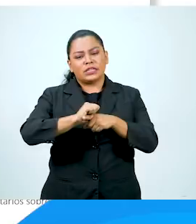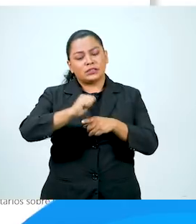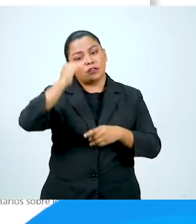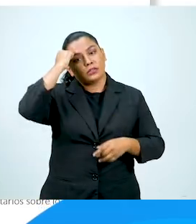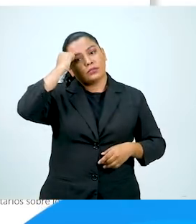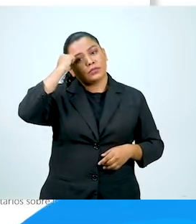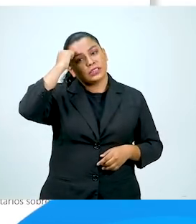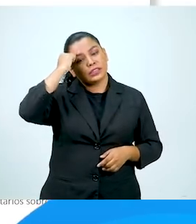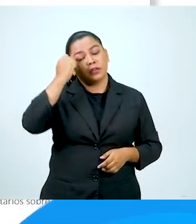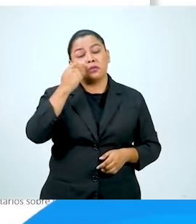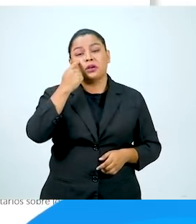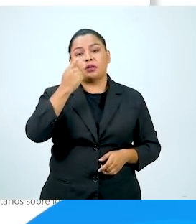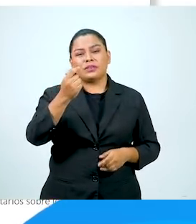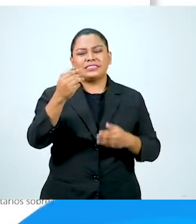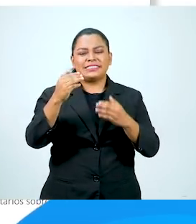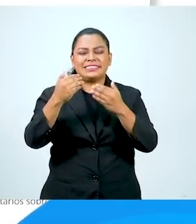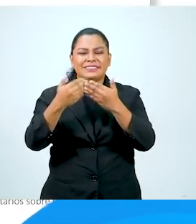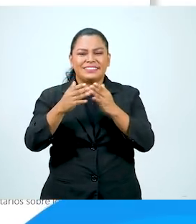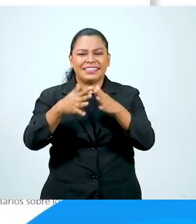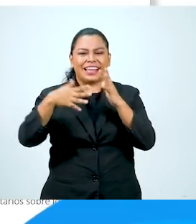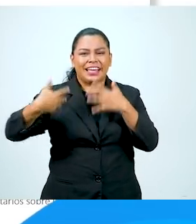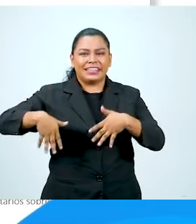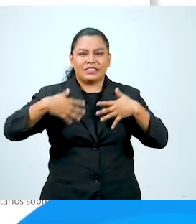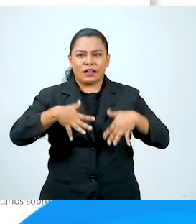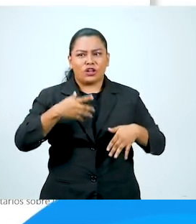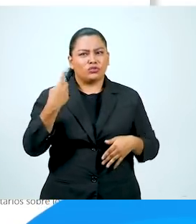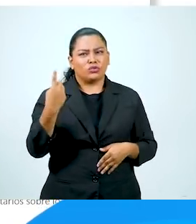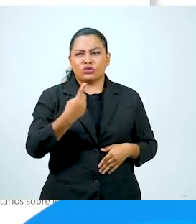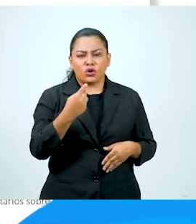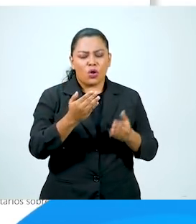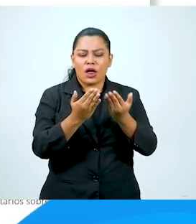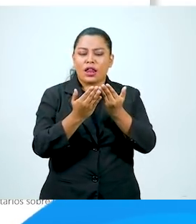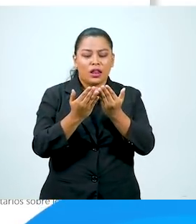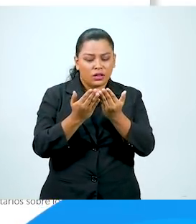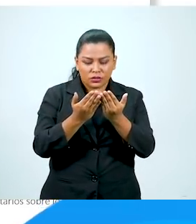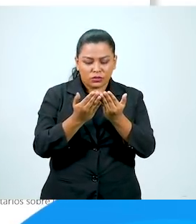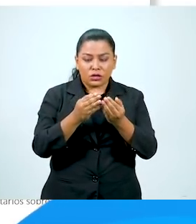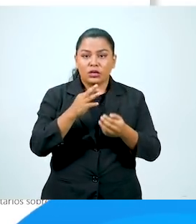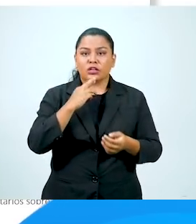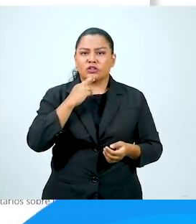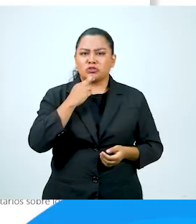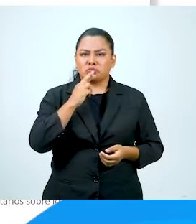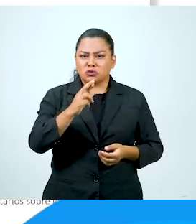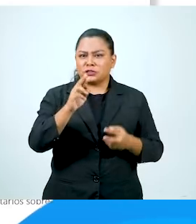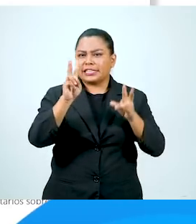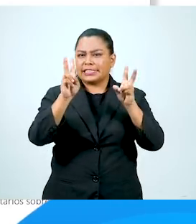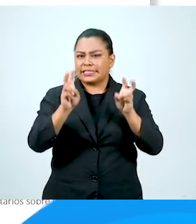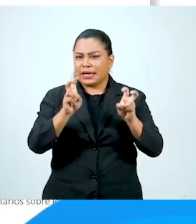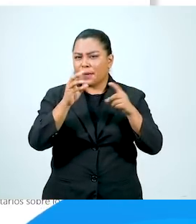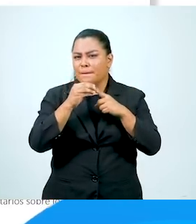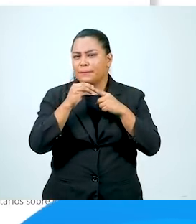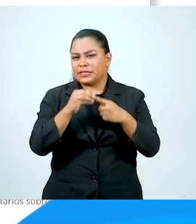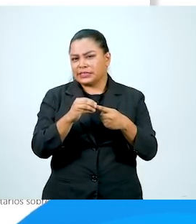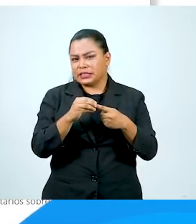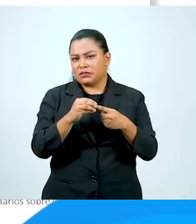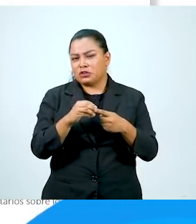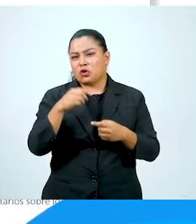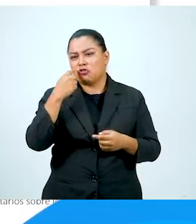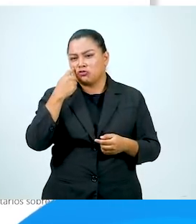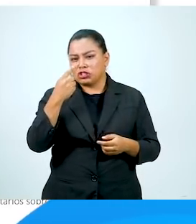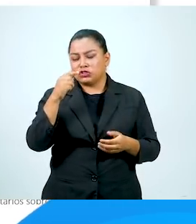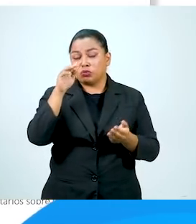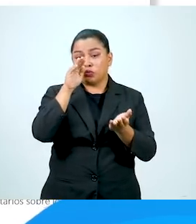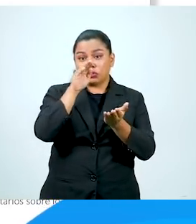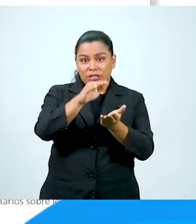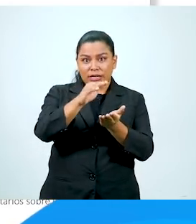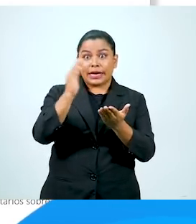aprendido encontrará diferentes actividades, no solo de lectura, que responden a contenidos específicos